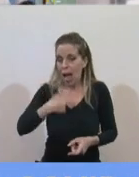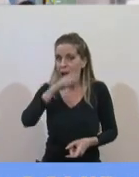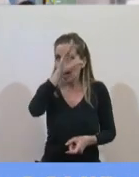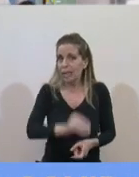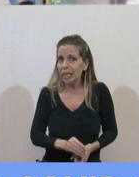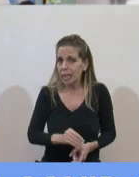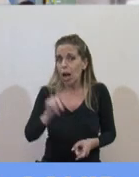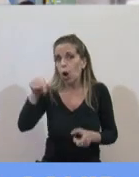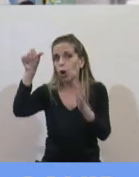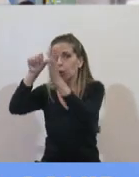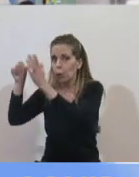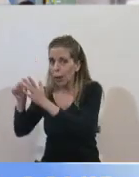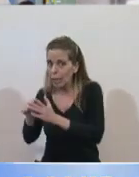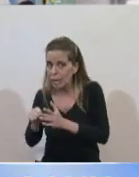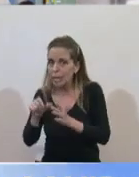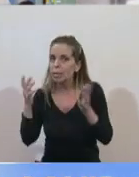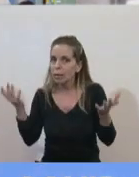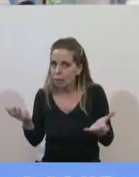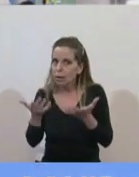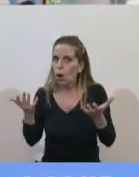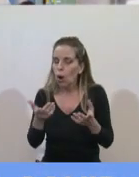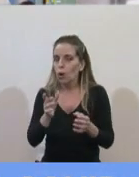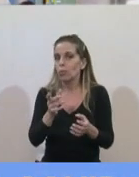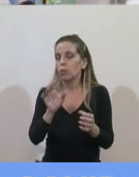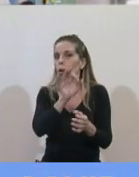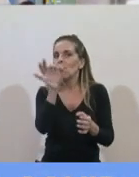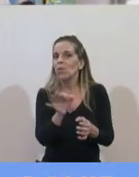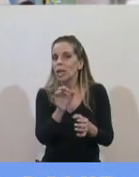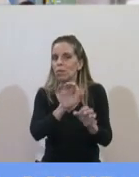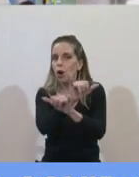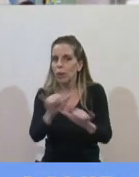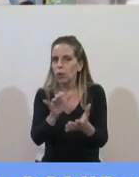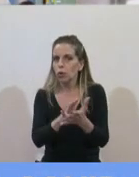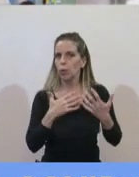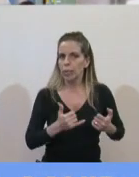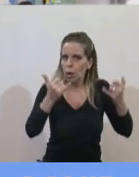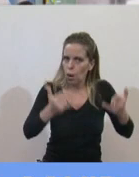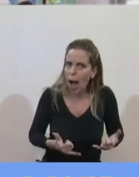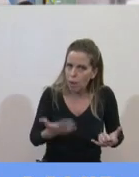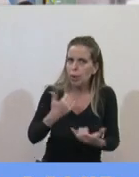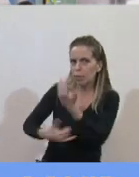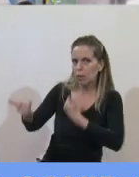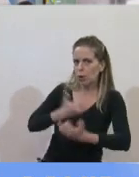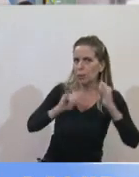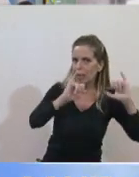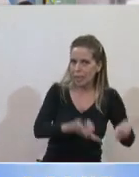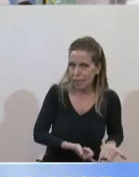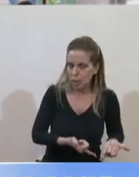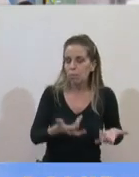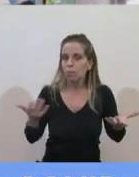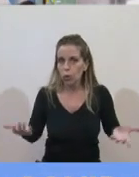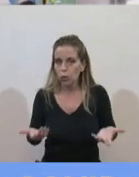diferencias con otros países que han tenido que lidiar con esto antes como para informarnos una es que tenemos más vulnerables la otra que tenemos